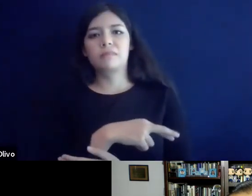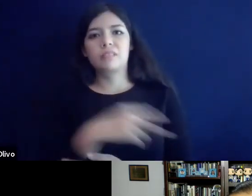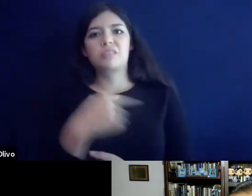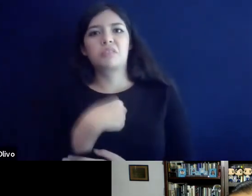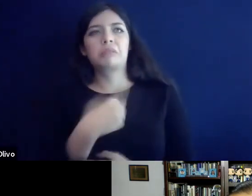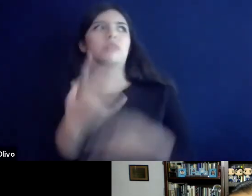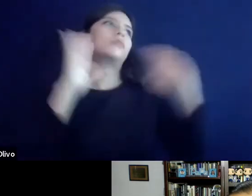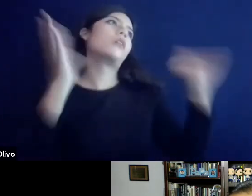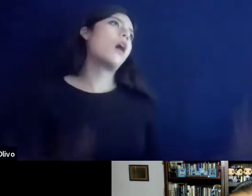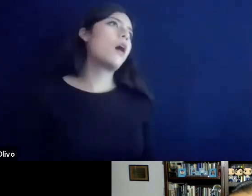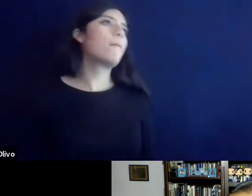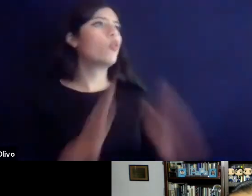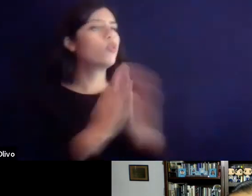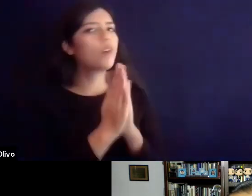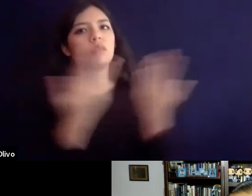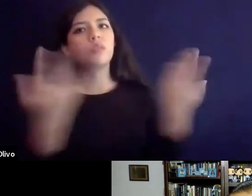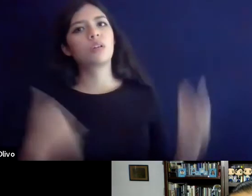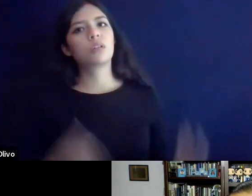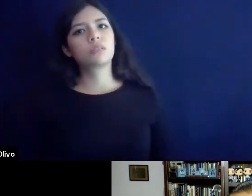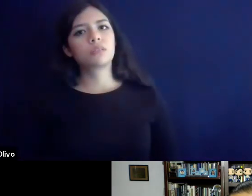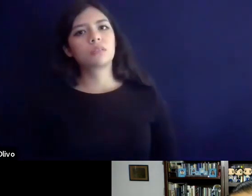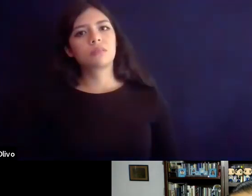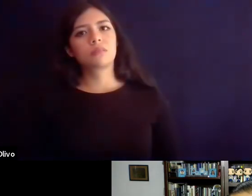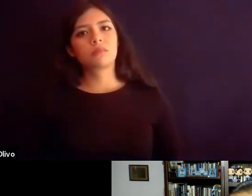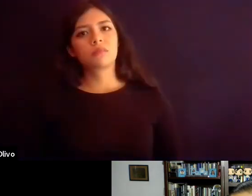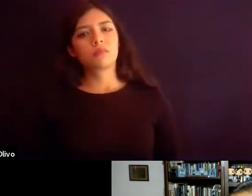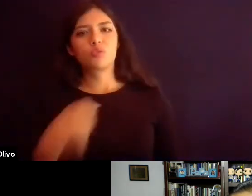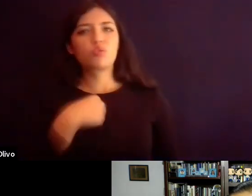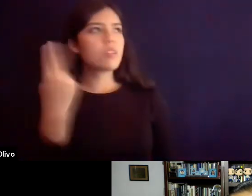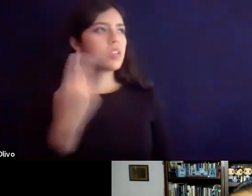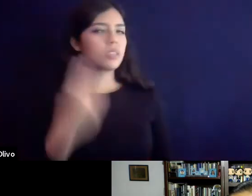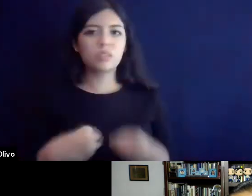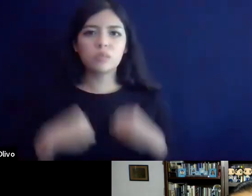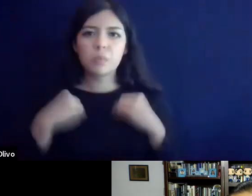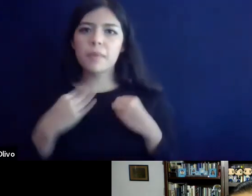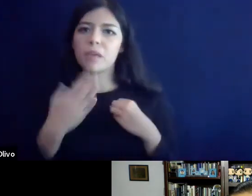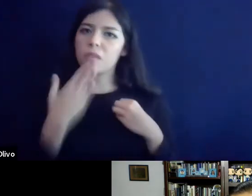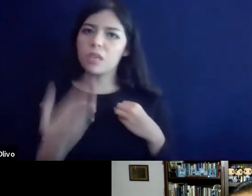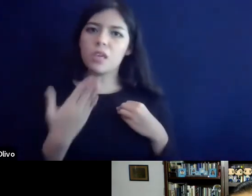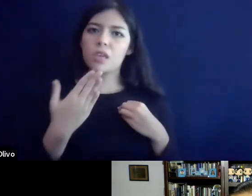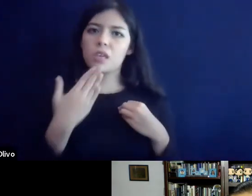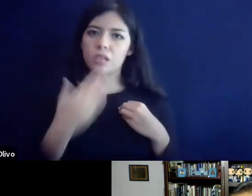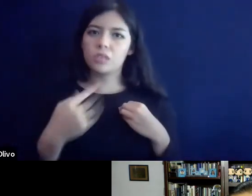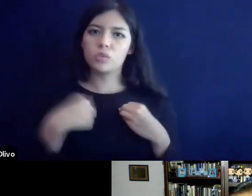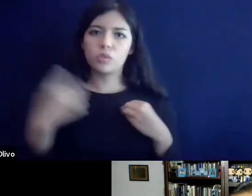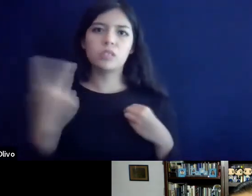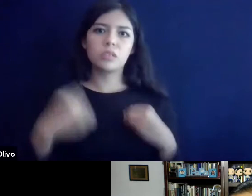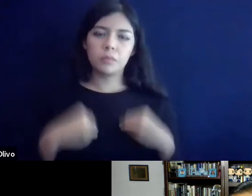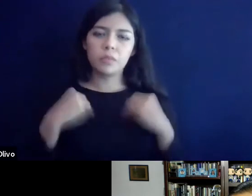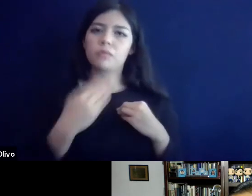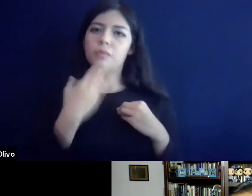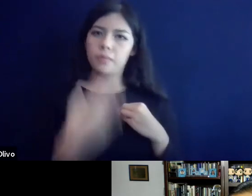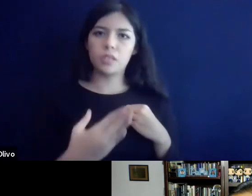sea, tengo toda la vida aquí. ¿Cuándo voy a vivir? No me lo dijeron, pero lo entiendes.